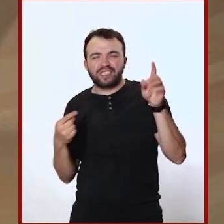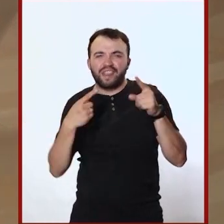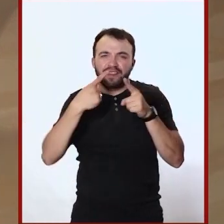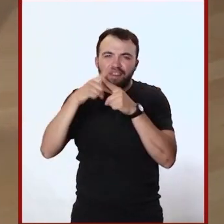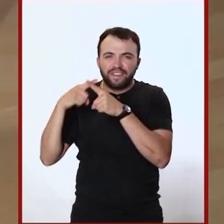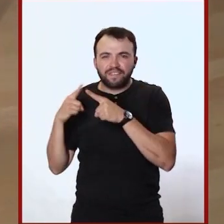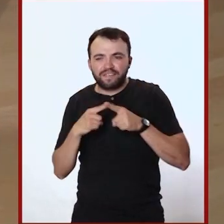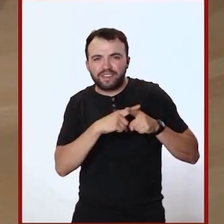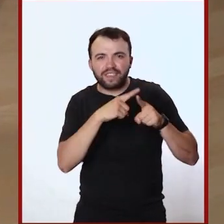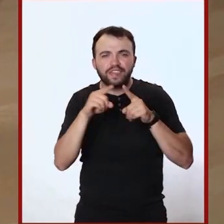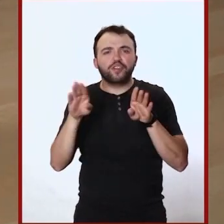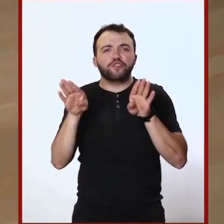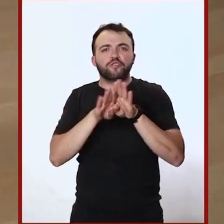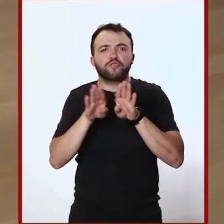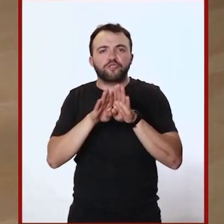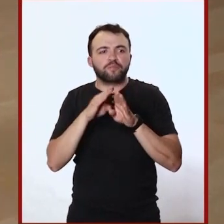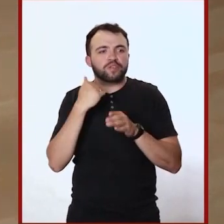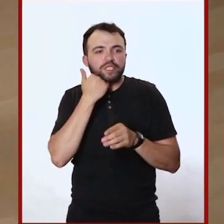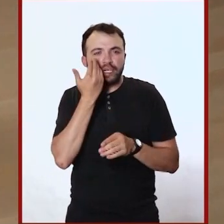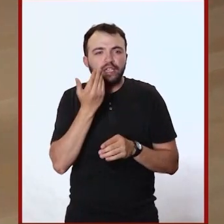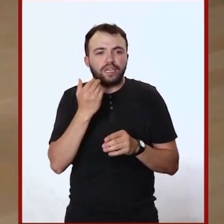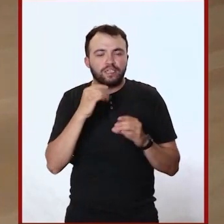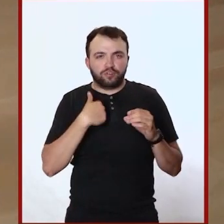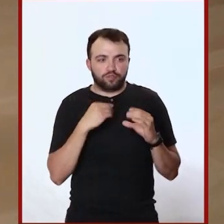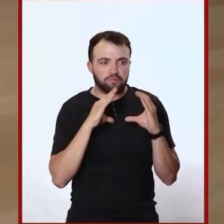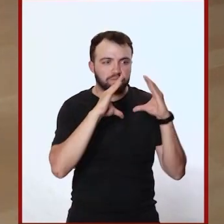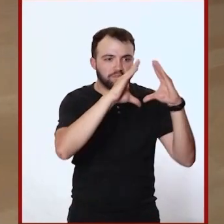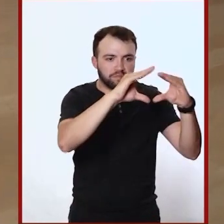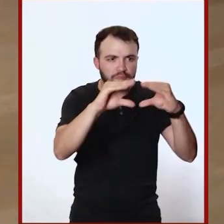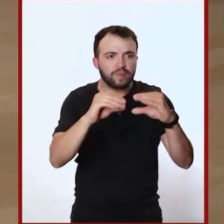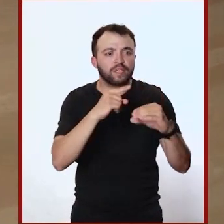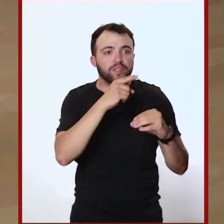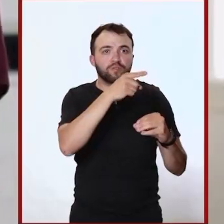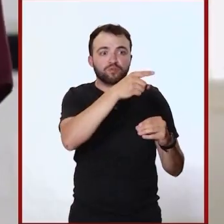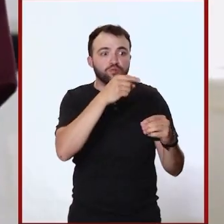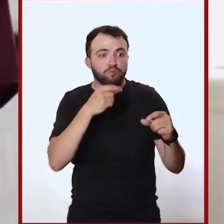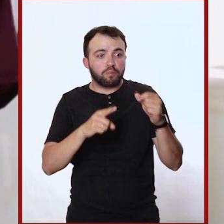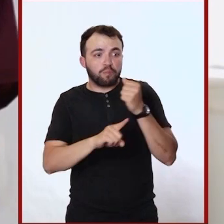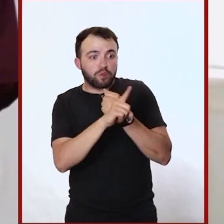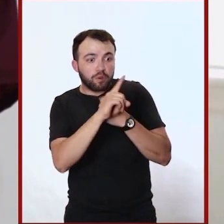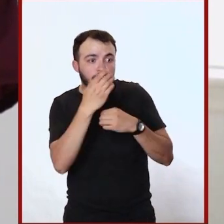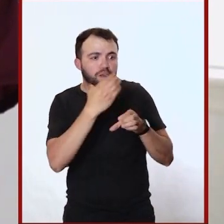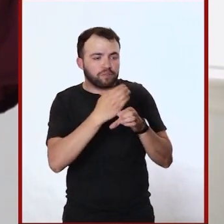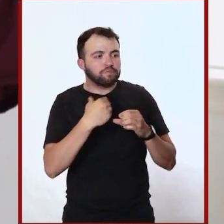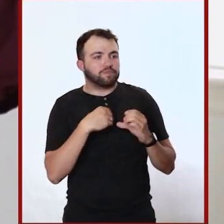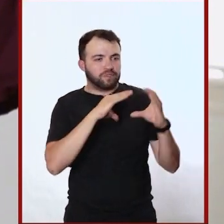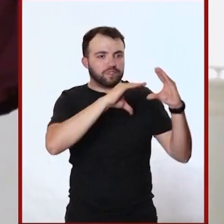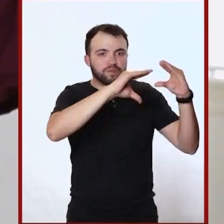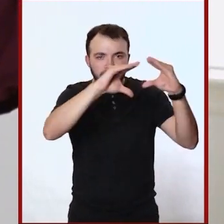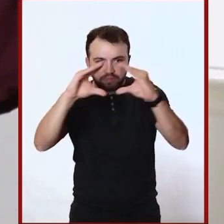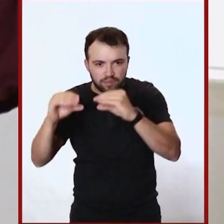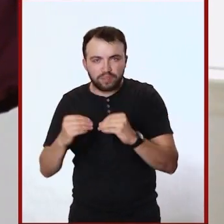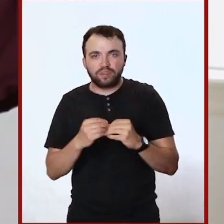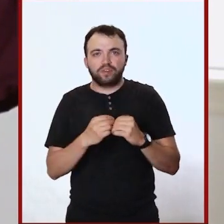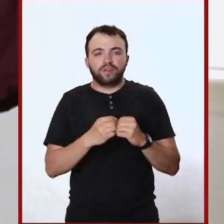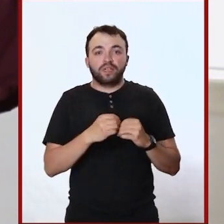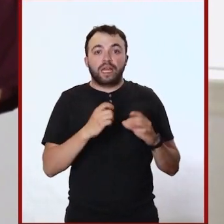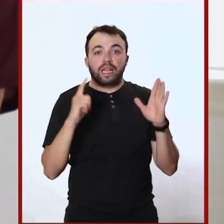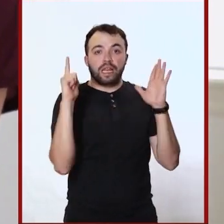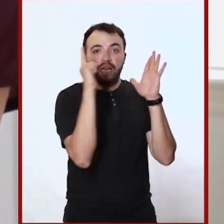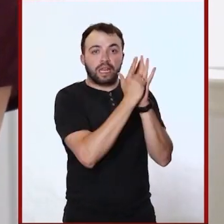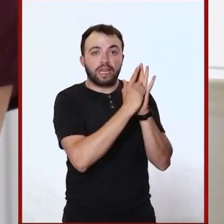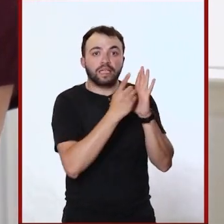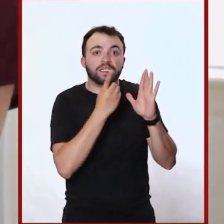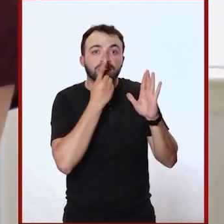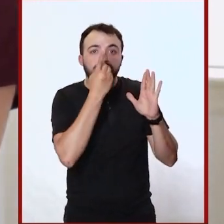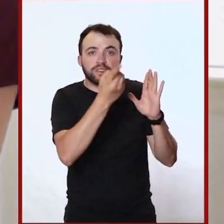a desempeñarse ya como una empresa o como una persona física con actividad empresarial, ¿no? La ley permite que los proyectos que